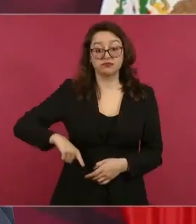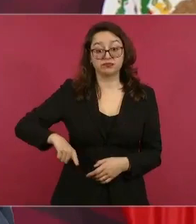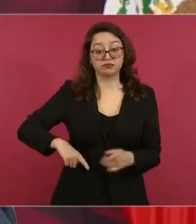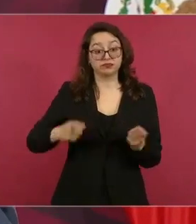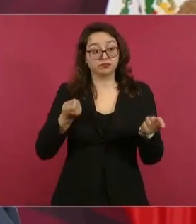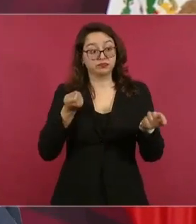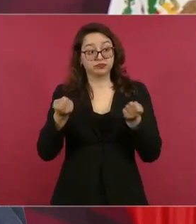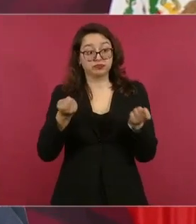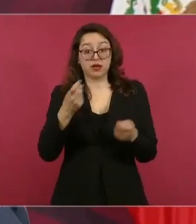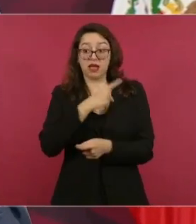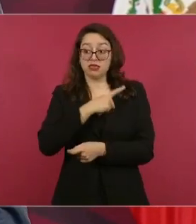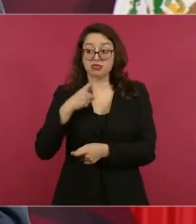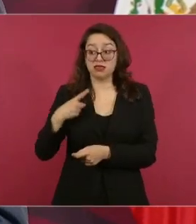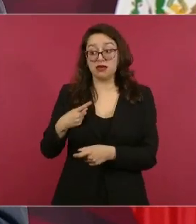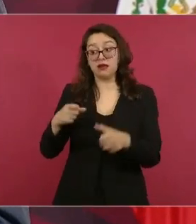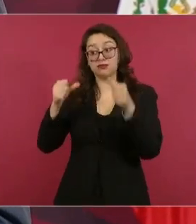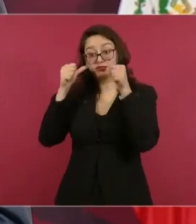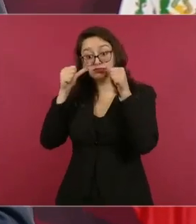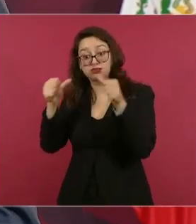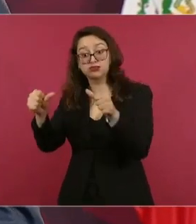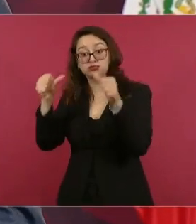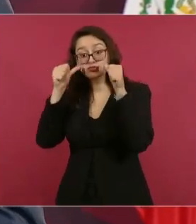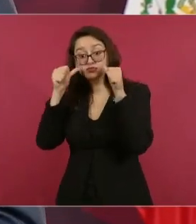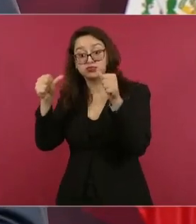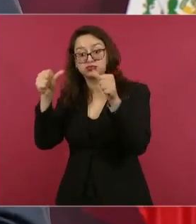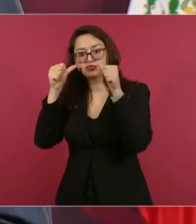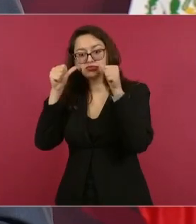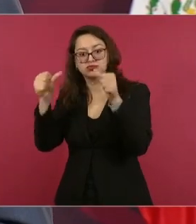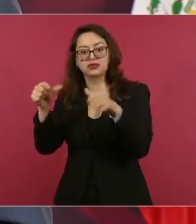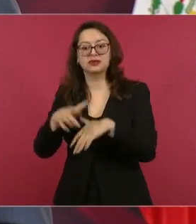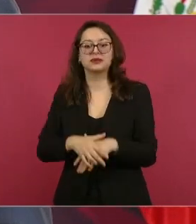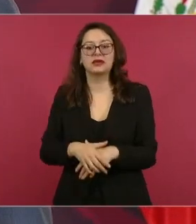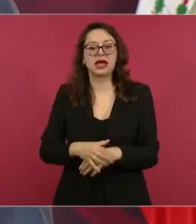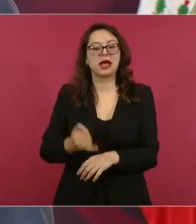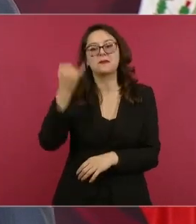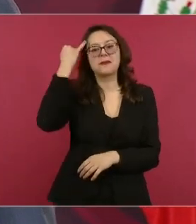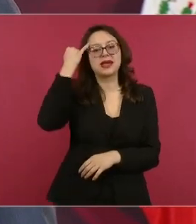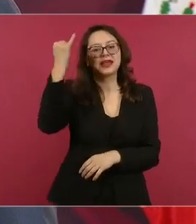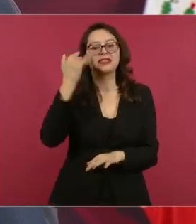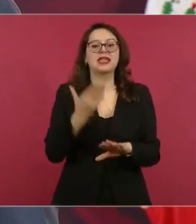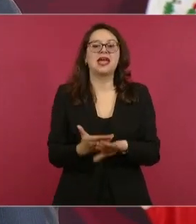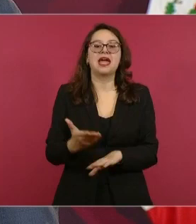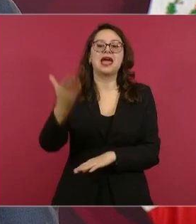Imagínense cómo era antes, que habían presidentes frívolos